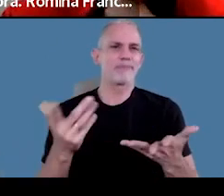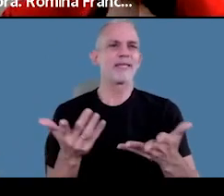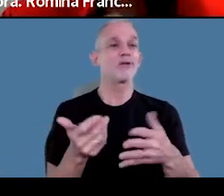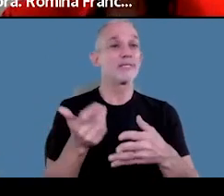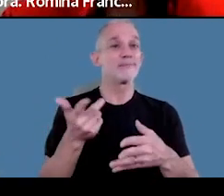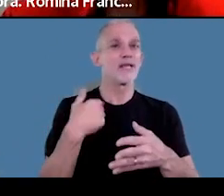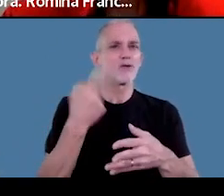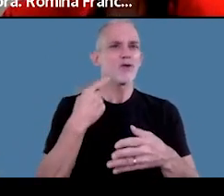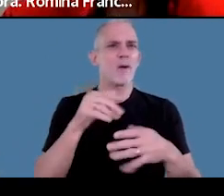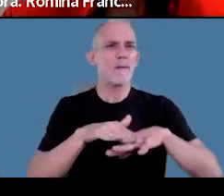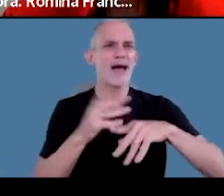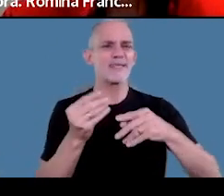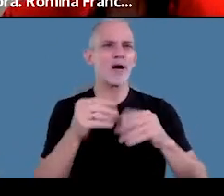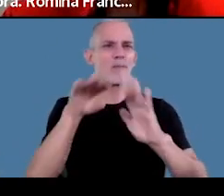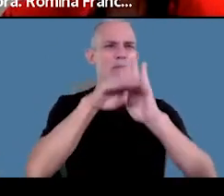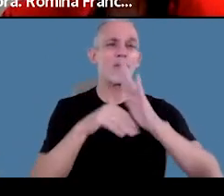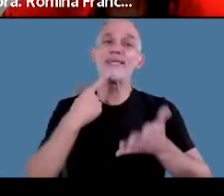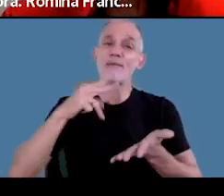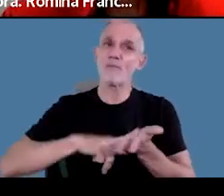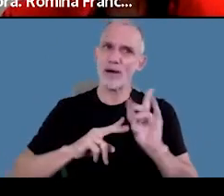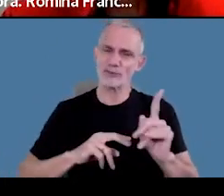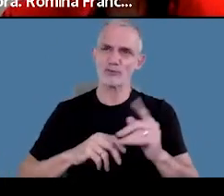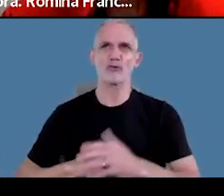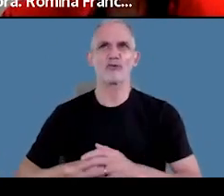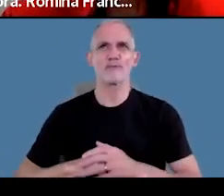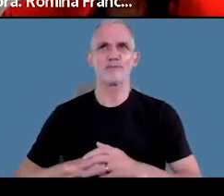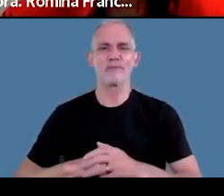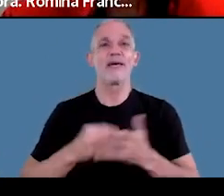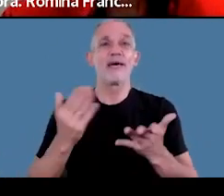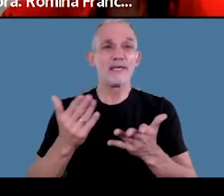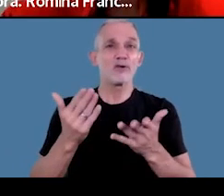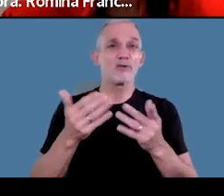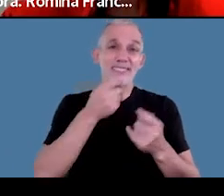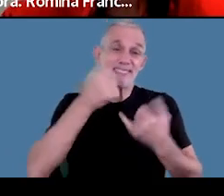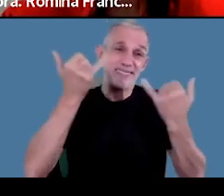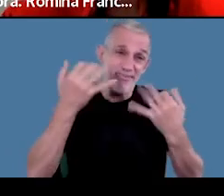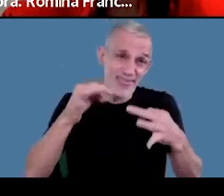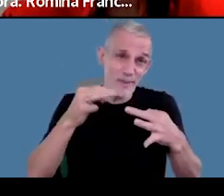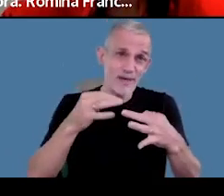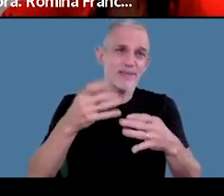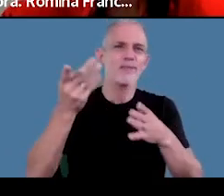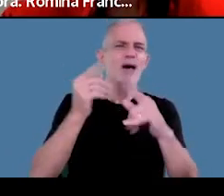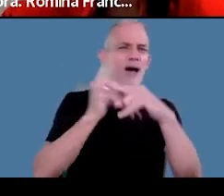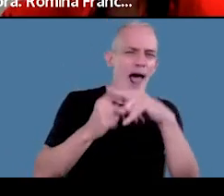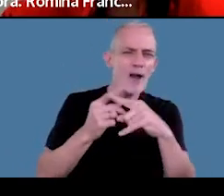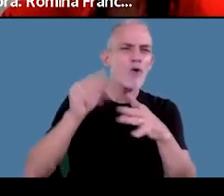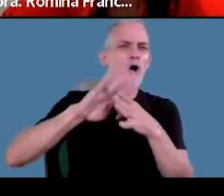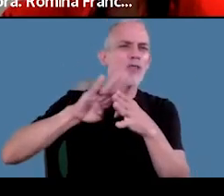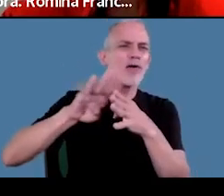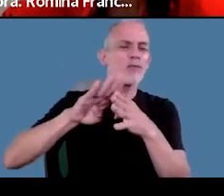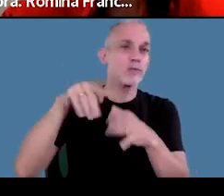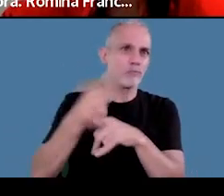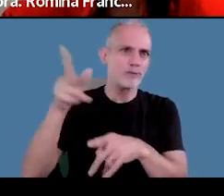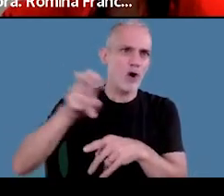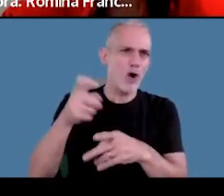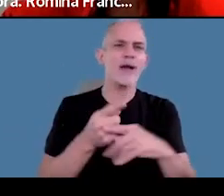vamos a basar acá en los criterios impositivos, y de corresponder, esta previsión va a resultar